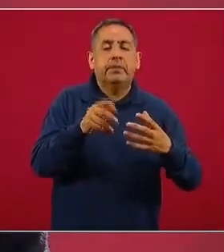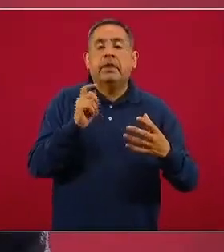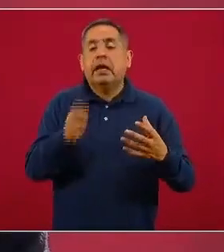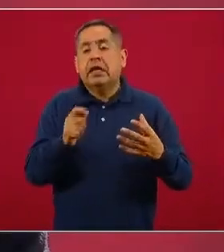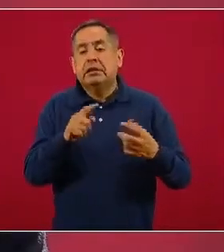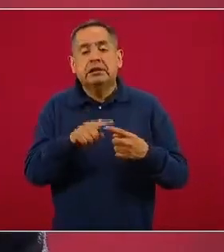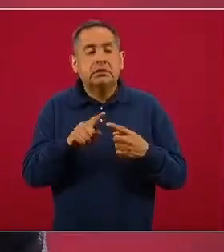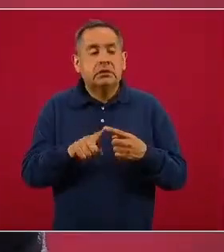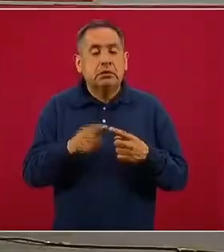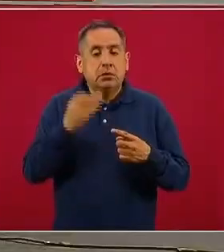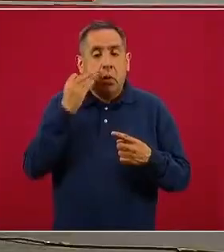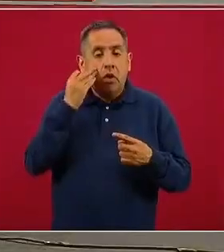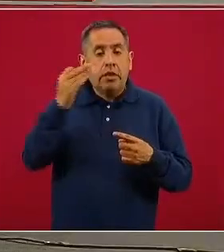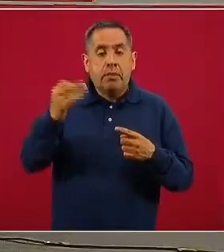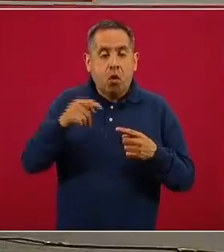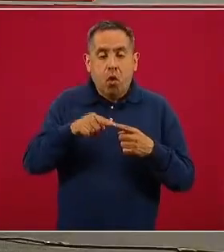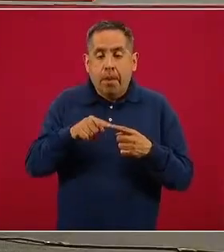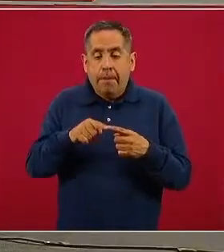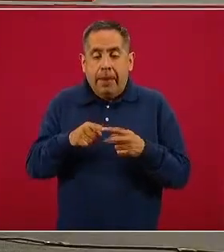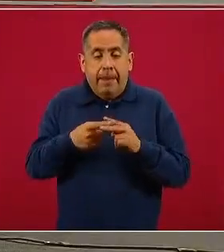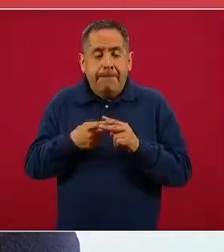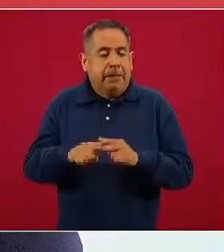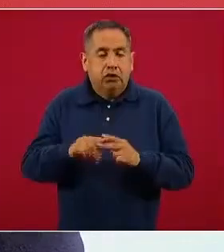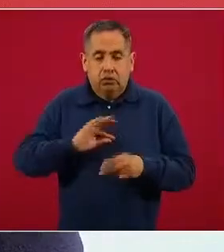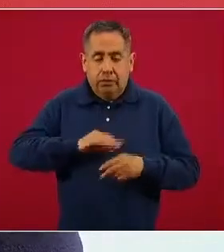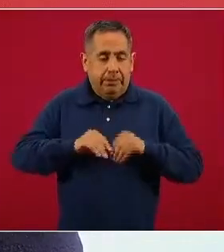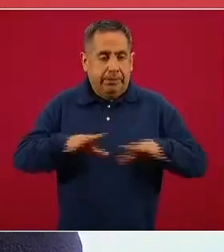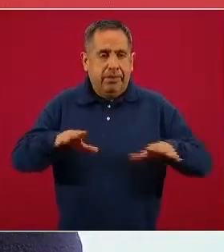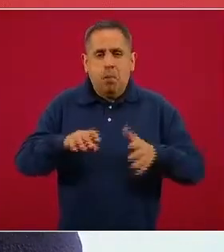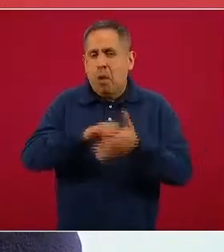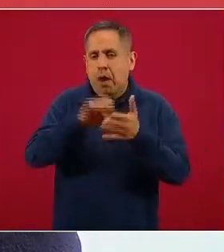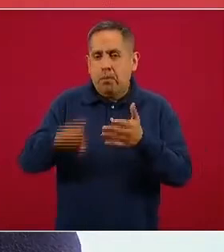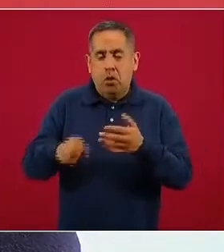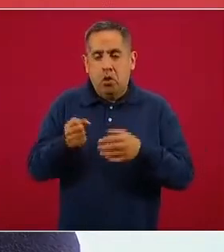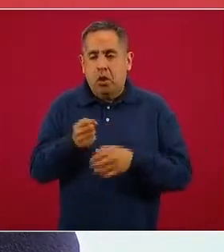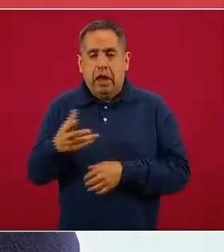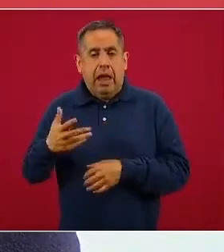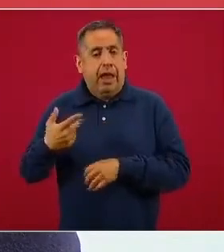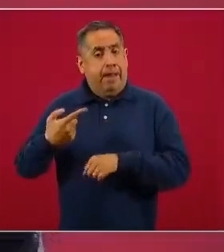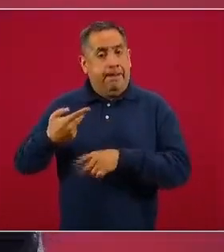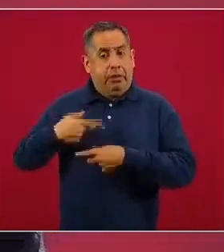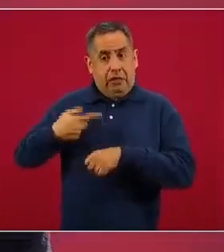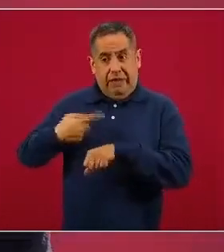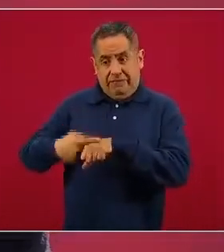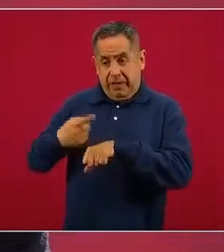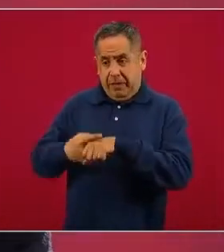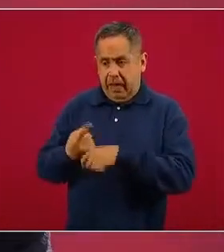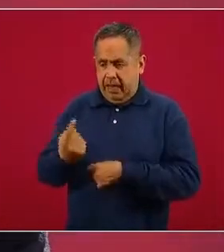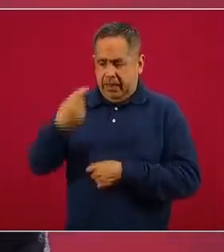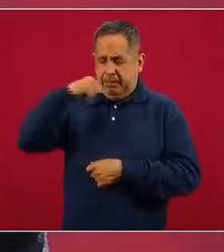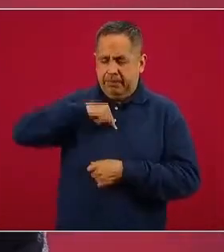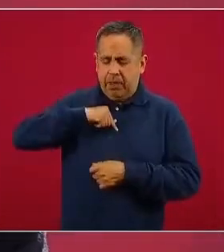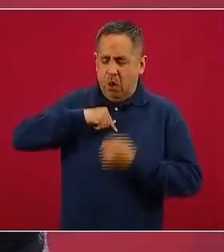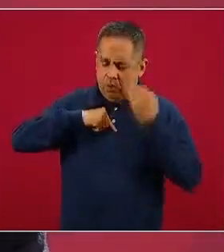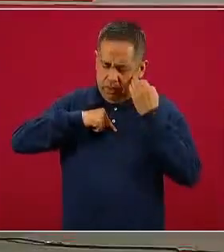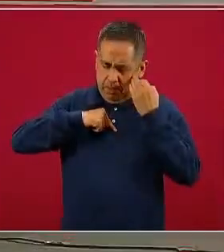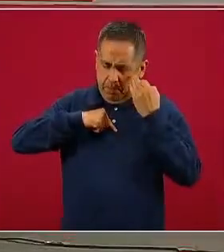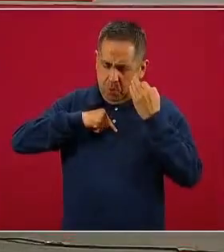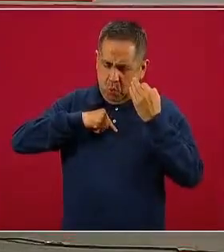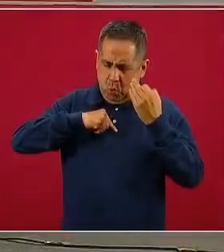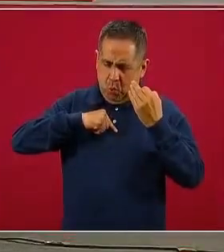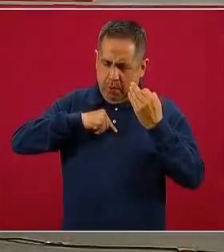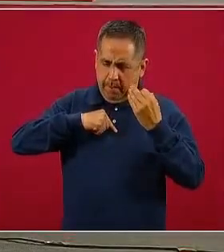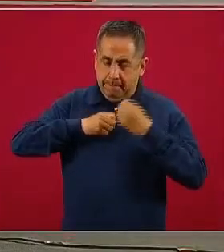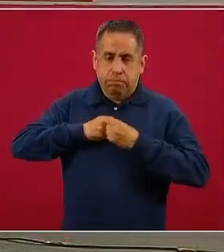criterios de los periodos de incubación. Toda enfermedad tiene un periodo de incubación que se expresa por